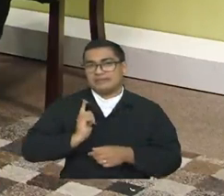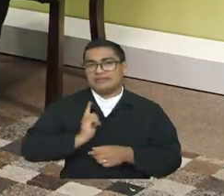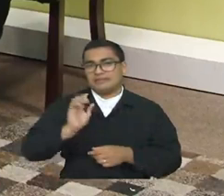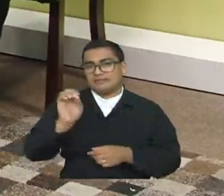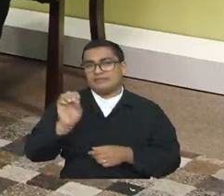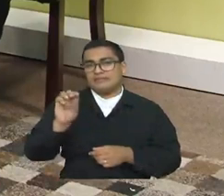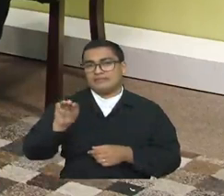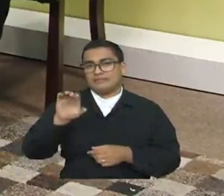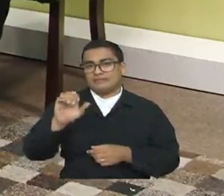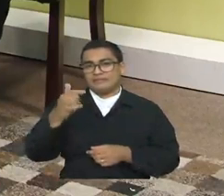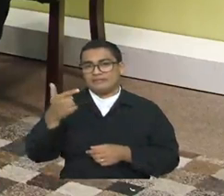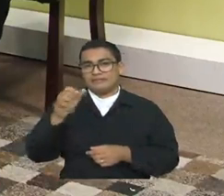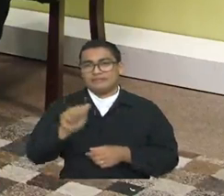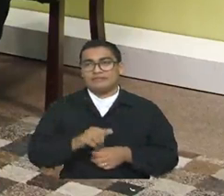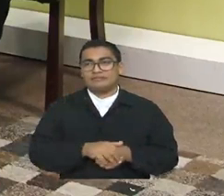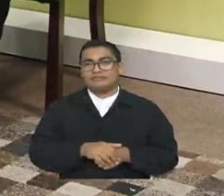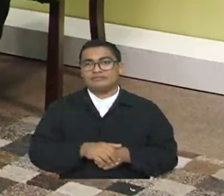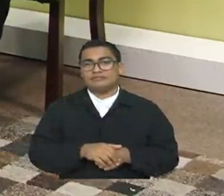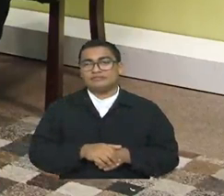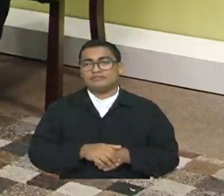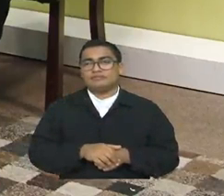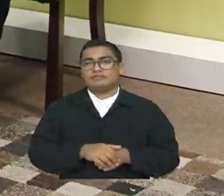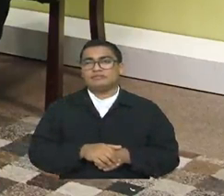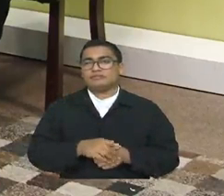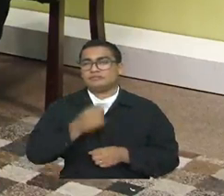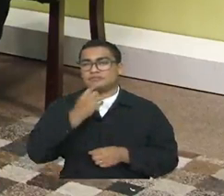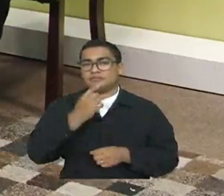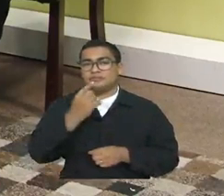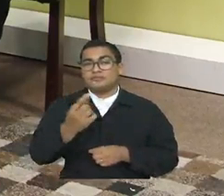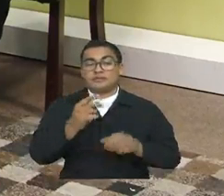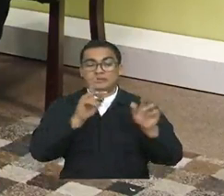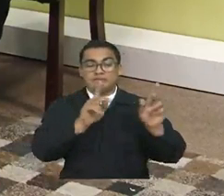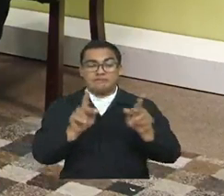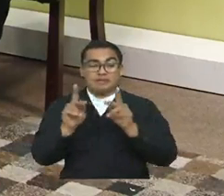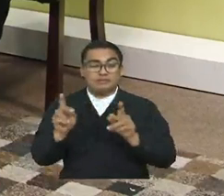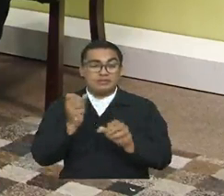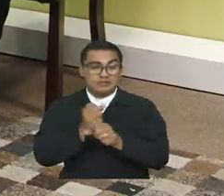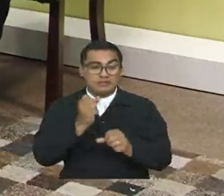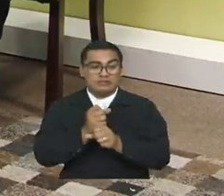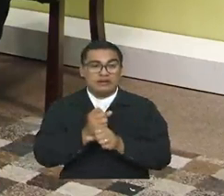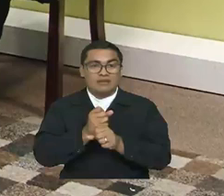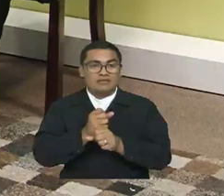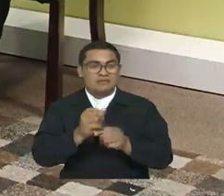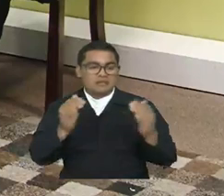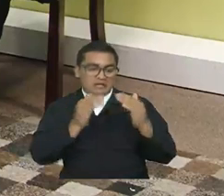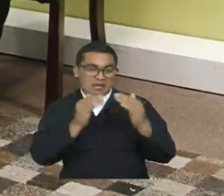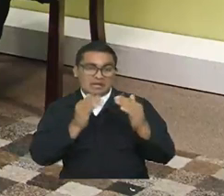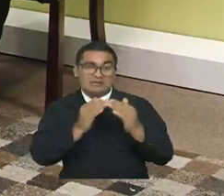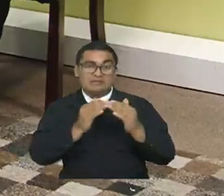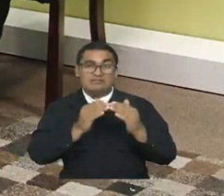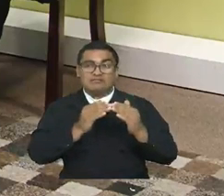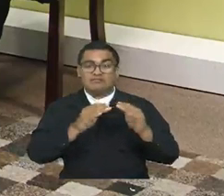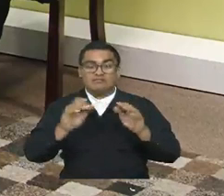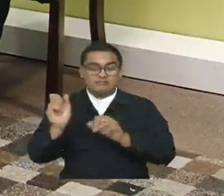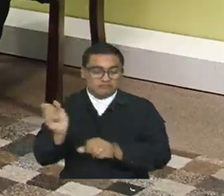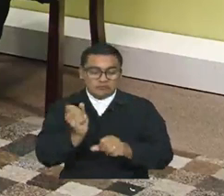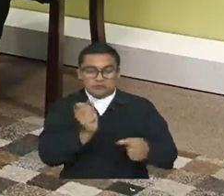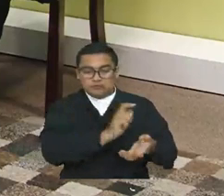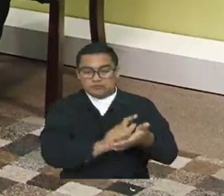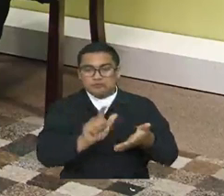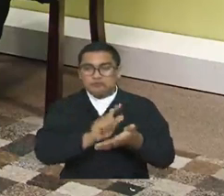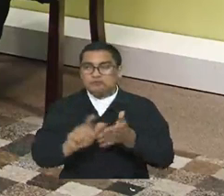fácilmente en realidad. Okay. Ahora, doctor, también las amas de casa, por estar en el hogar, tienden a ganar unas